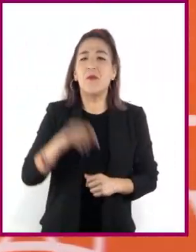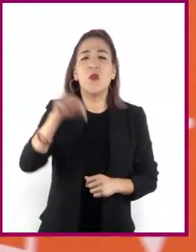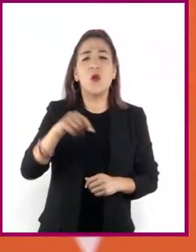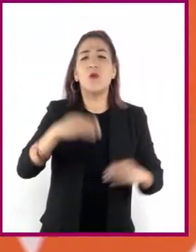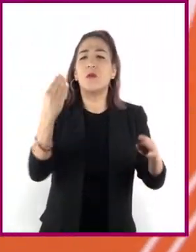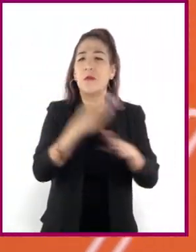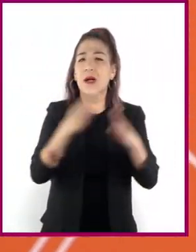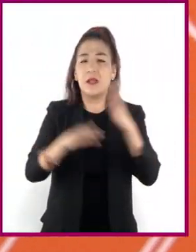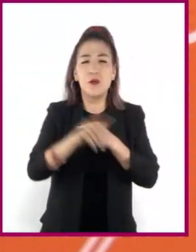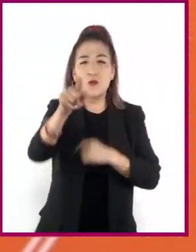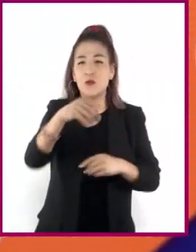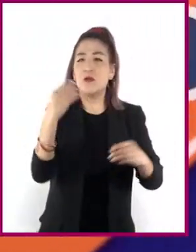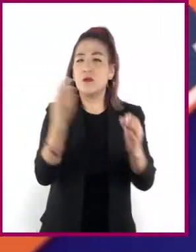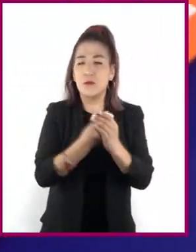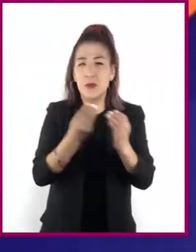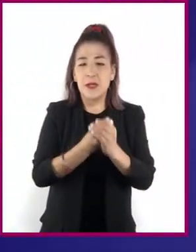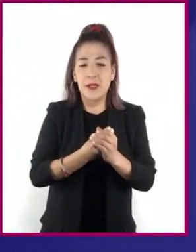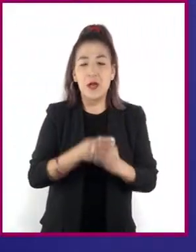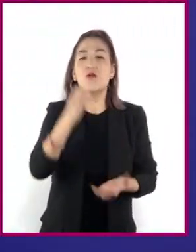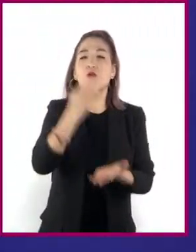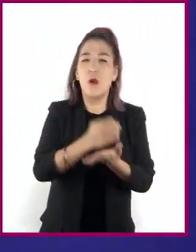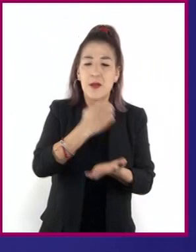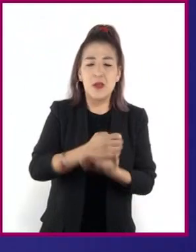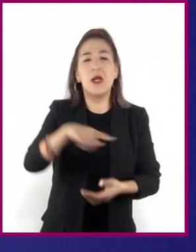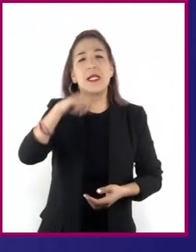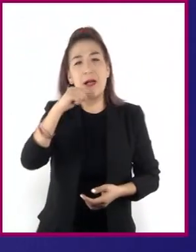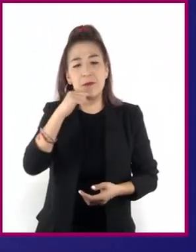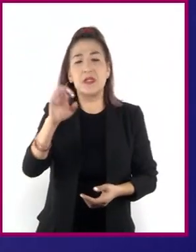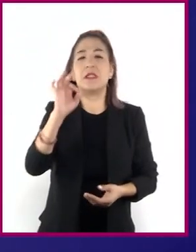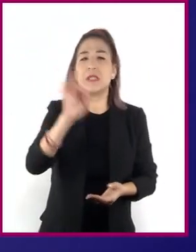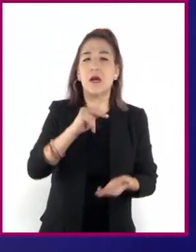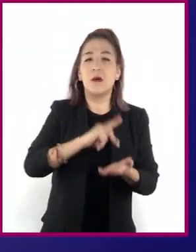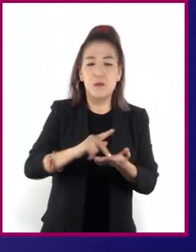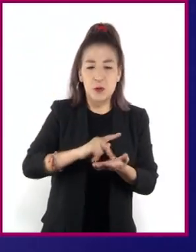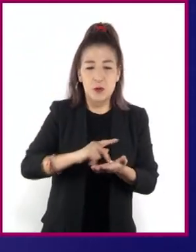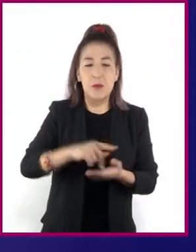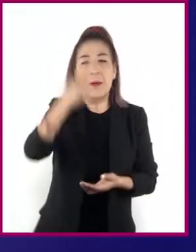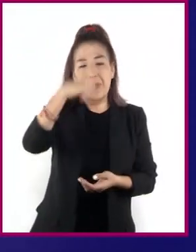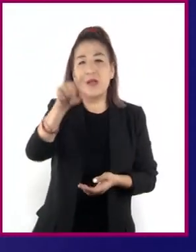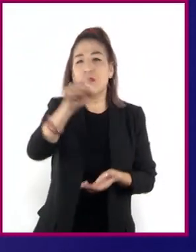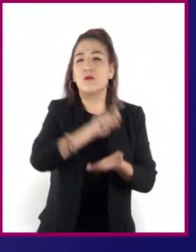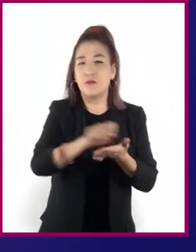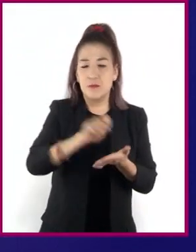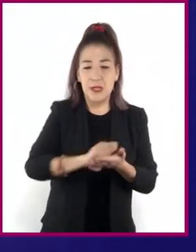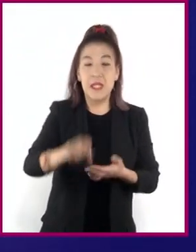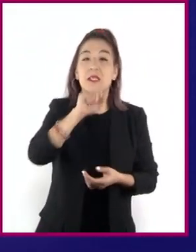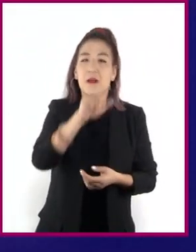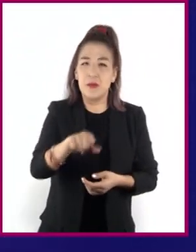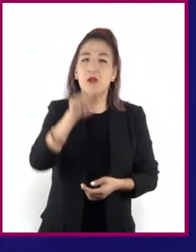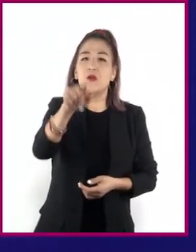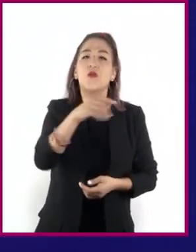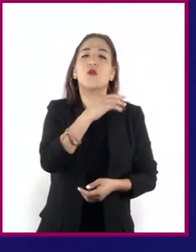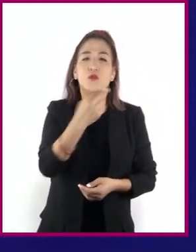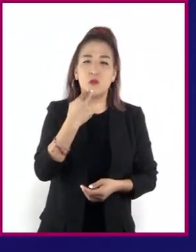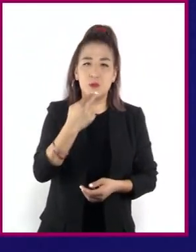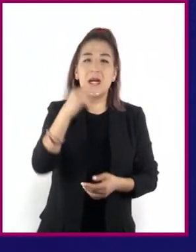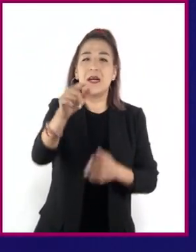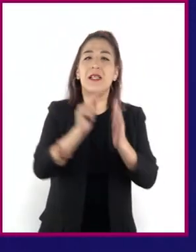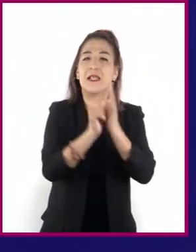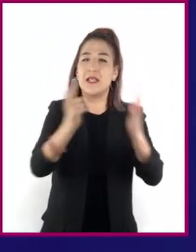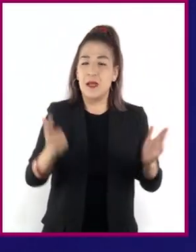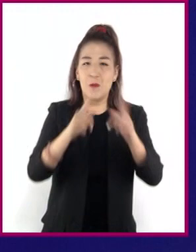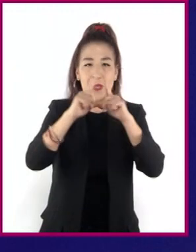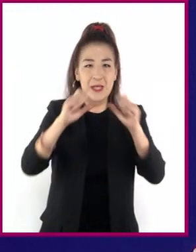para esta sesión son cuaderno y lápiz o bolígrafo para que puedan tomar notas también es conveniente tener a la mano su libro de texto